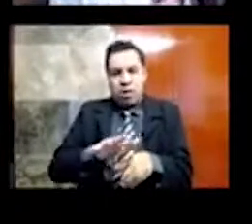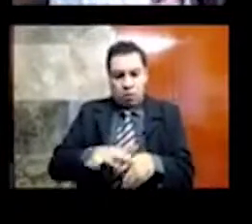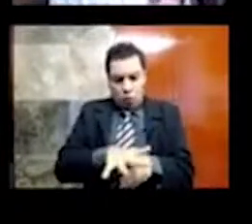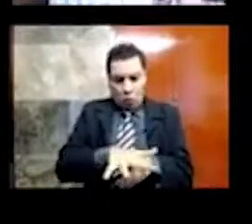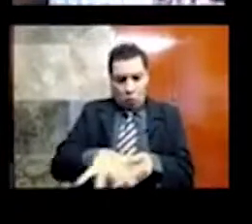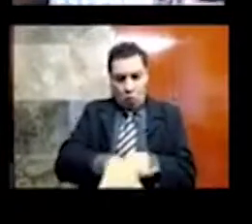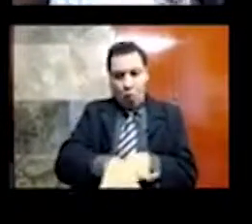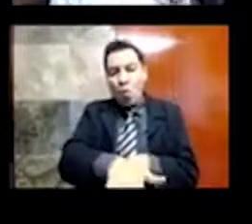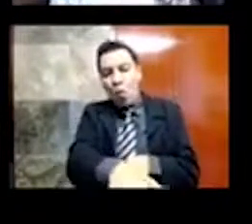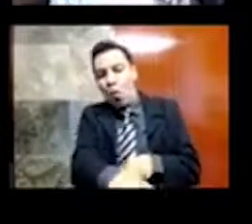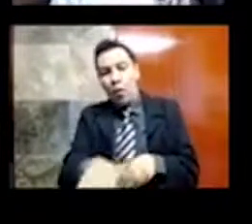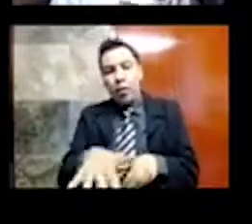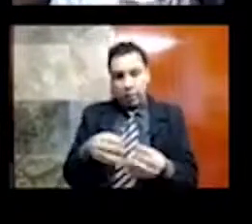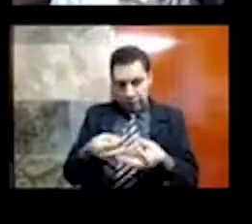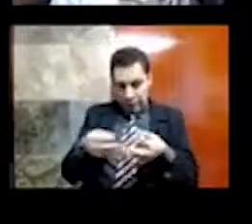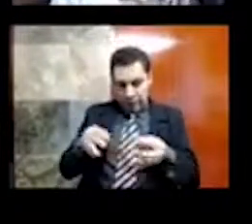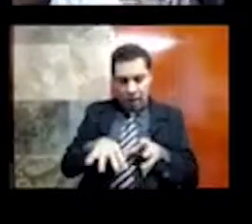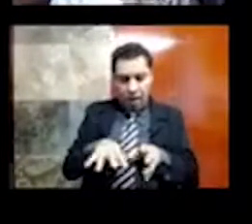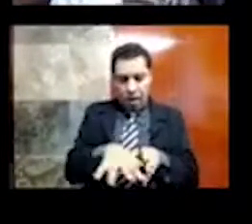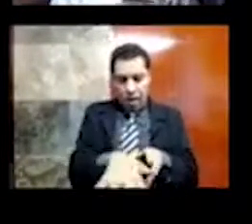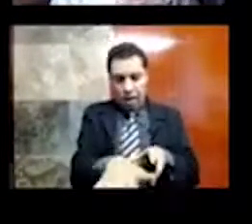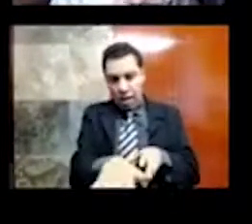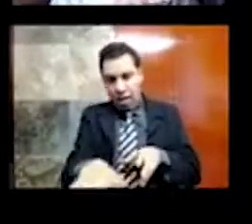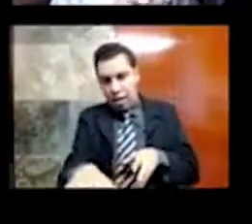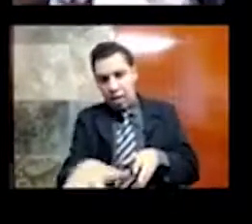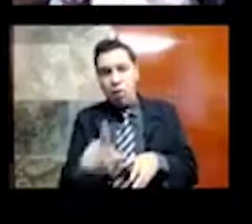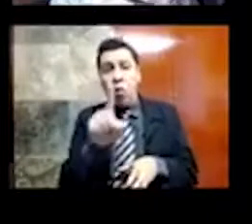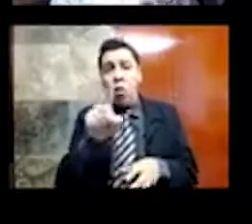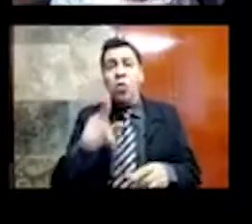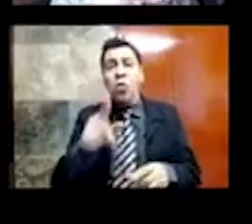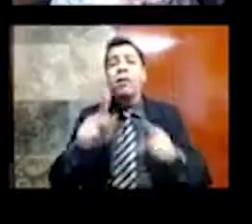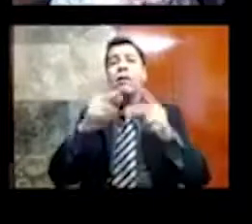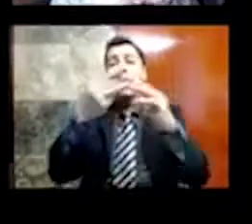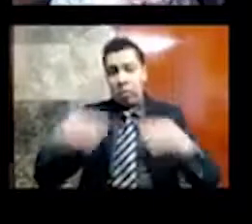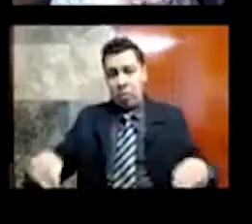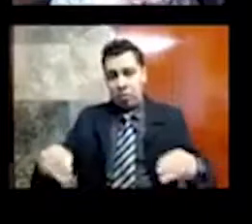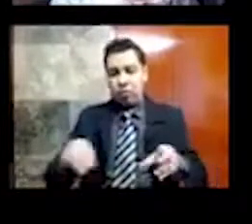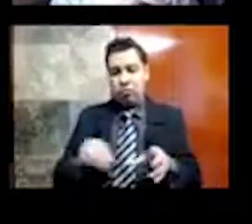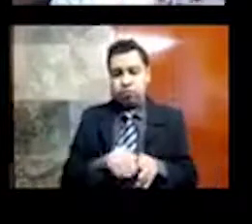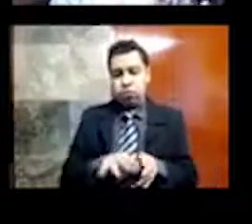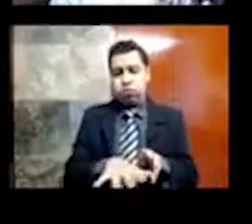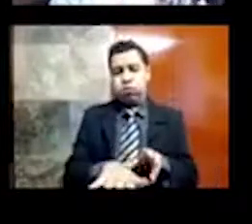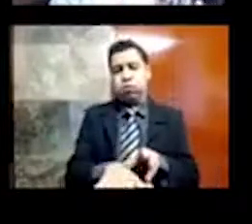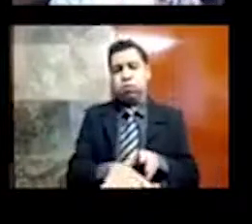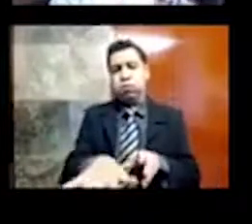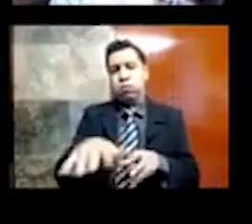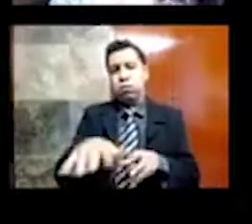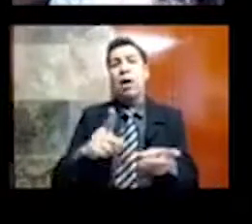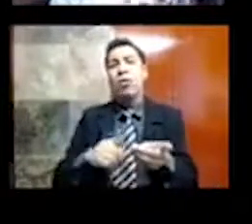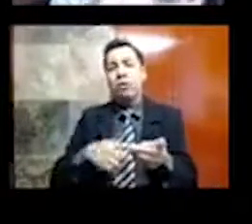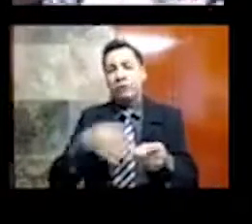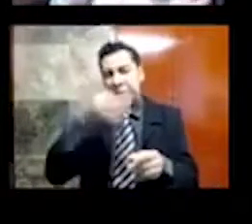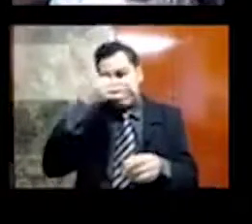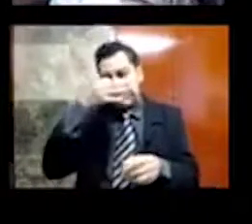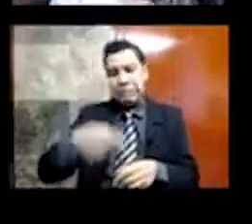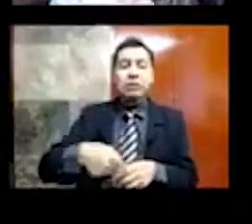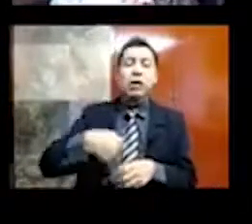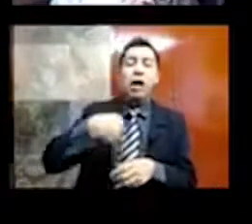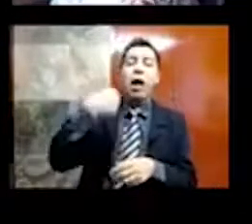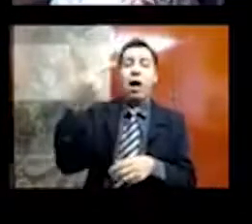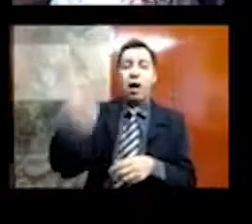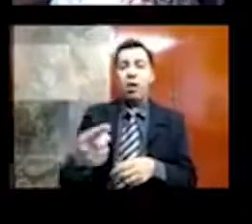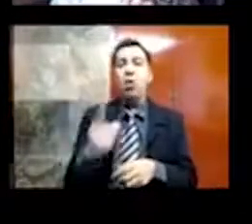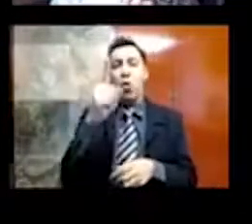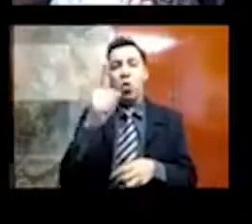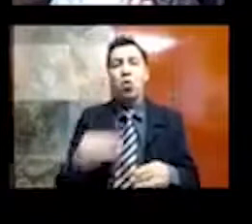Allí, bueno, todavía lo conocimos hace unos 40 años, brotaba el manantial. Por